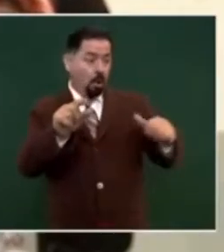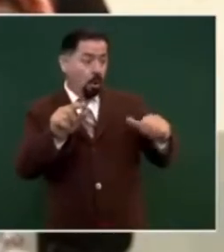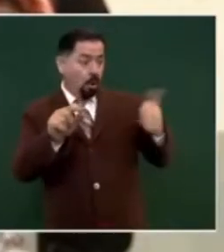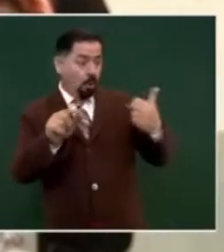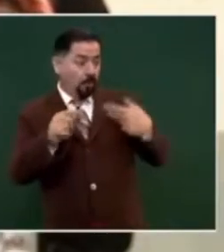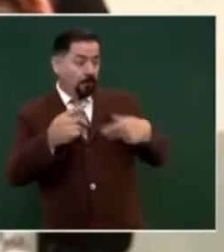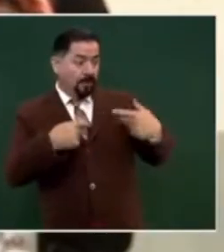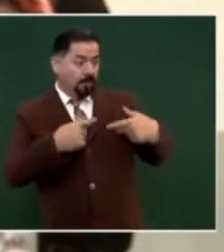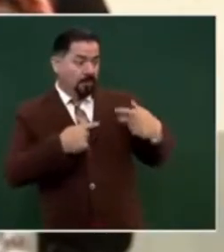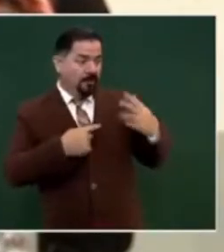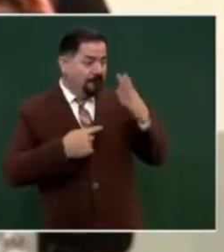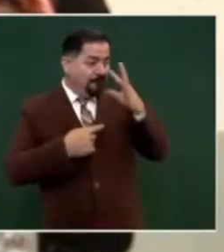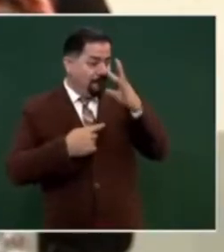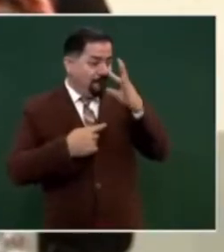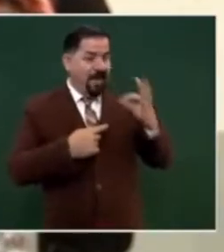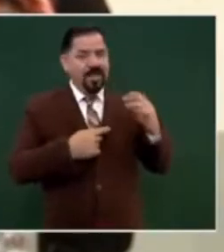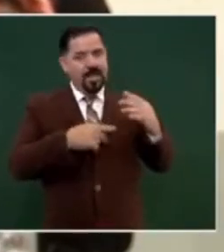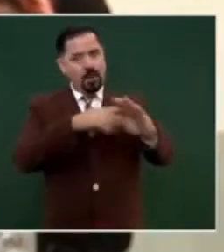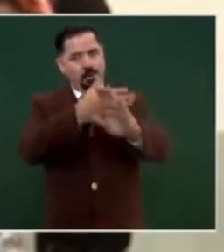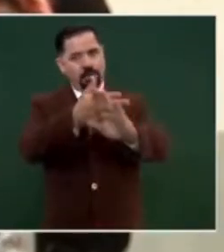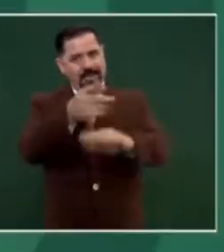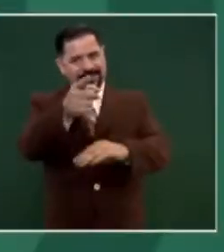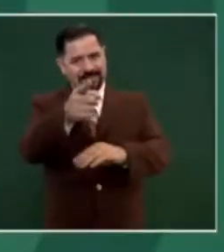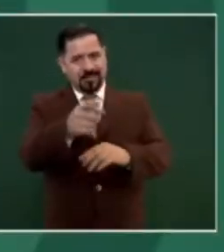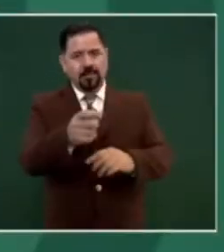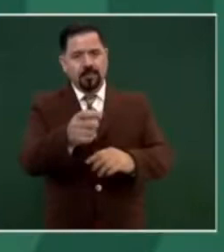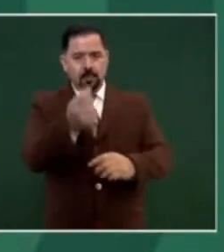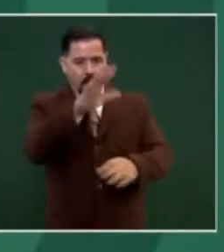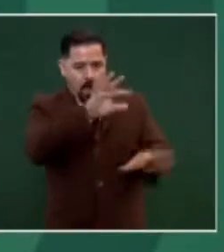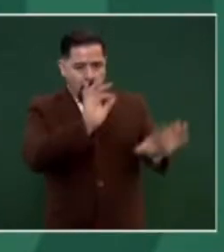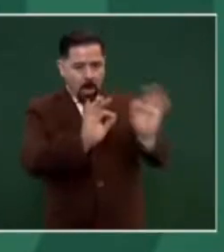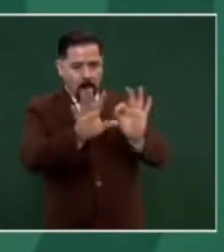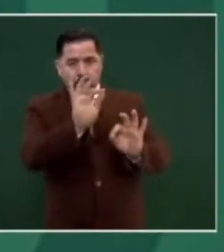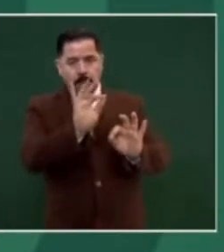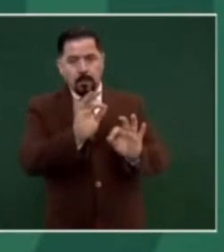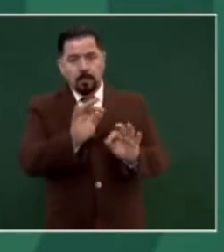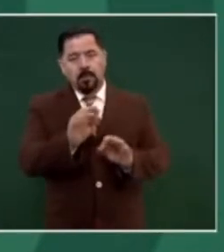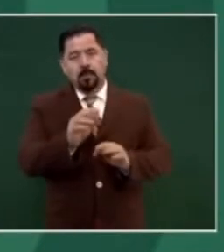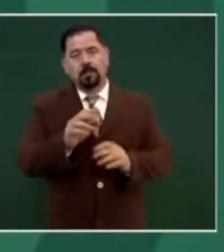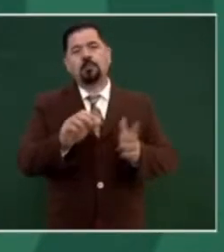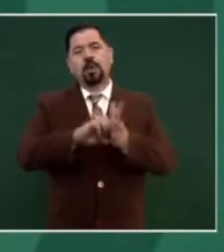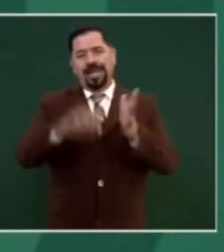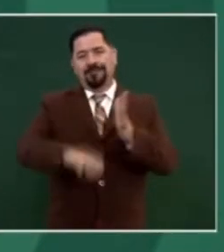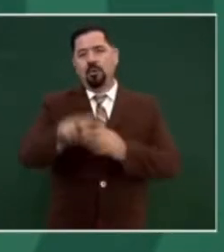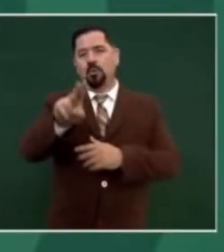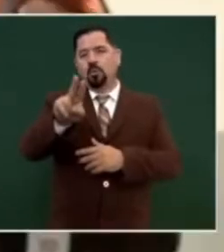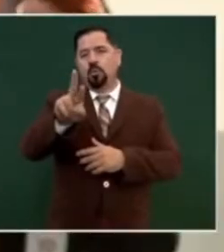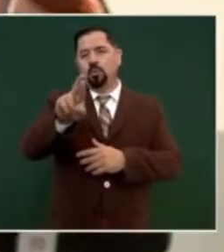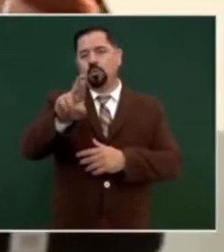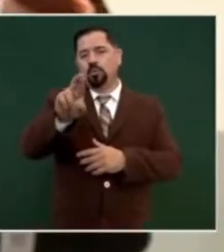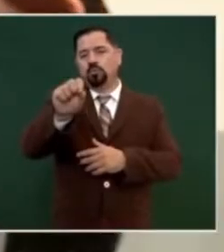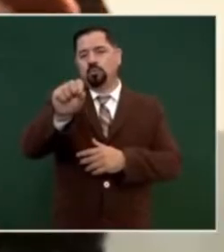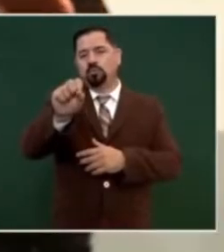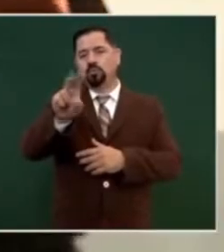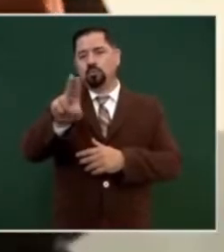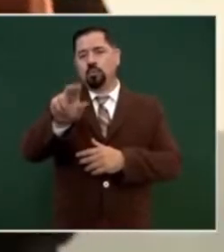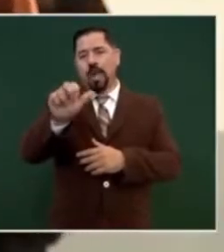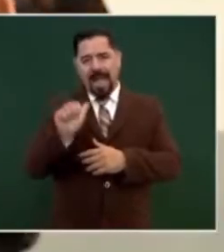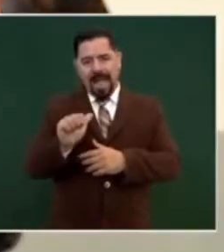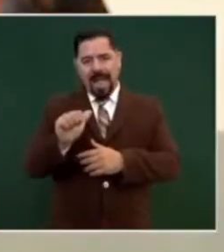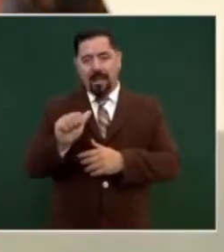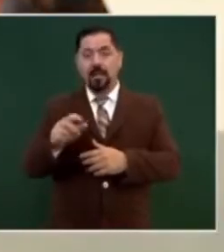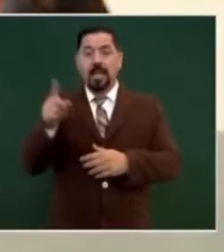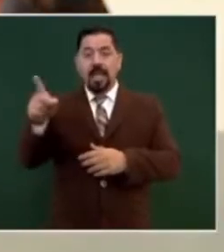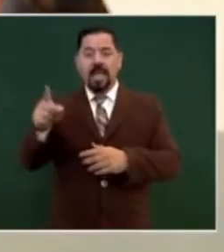algunos de esos que ha elegido para ciertos puestos sin piel ursúa que se ha convertido en un golpeador desde los